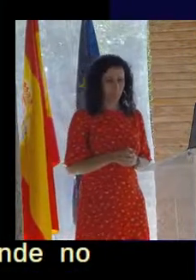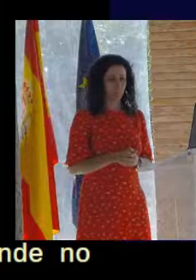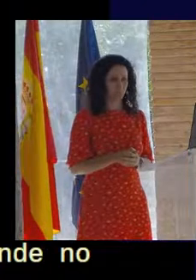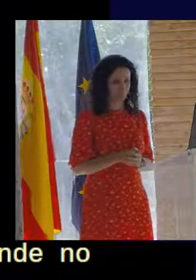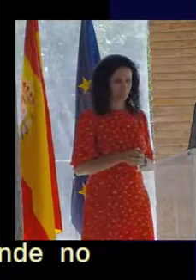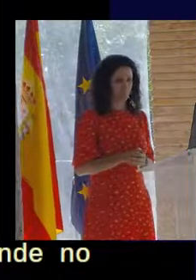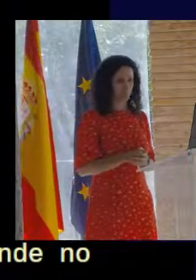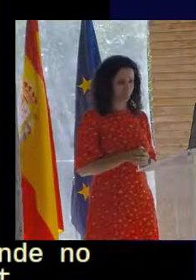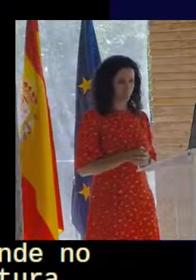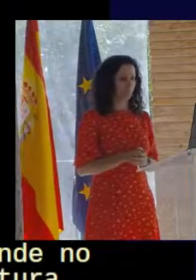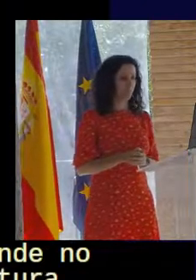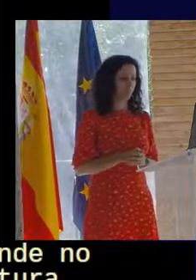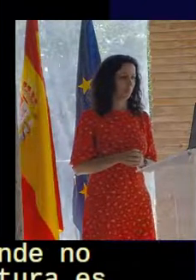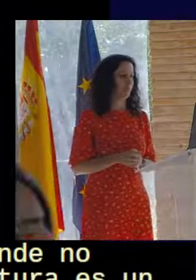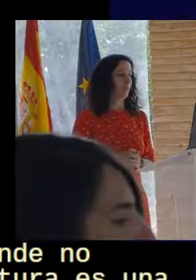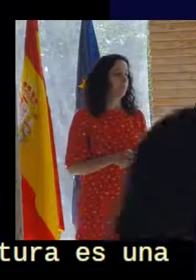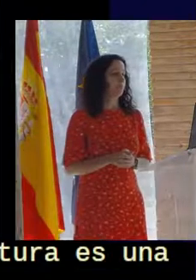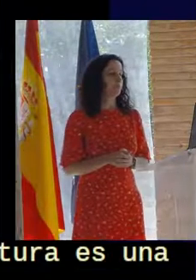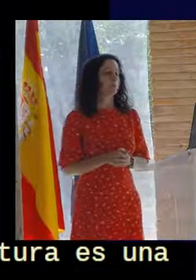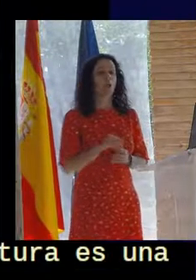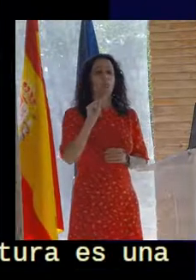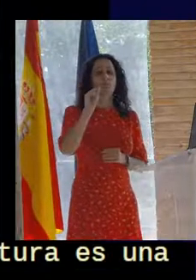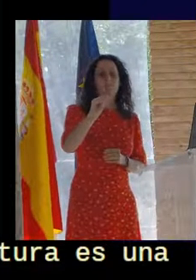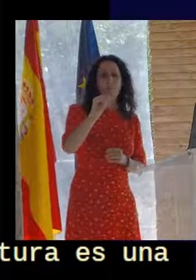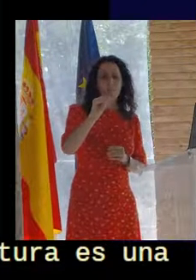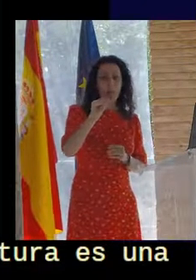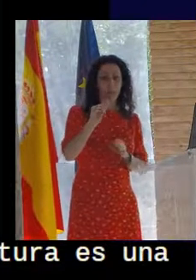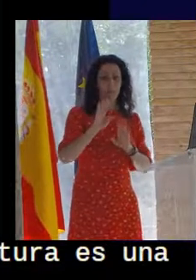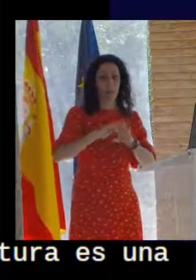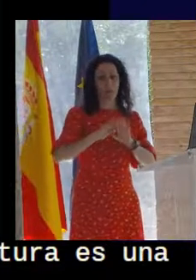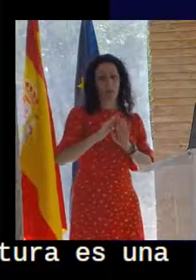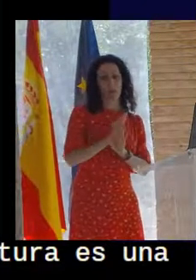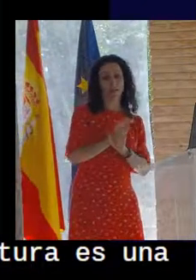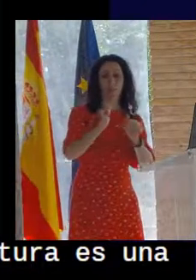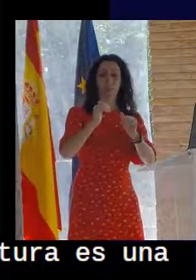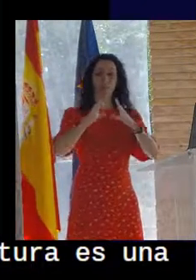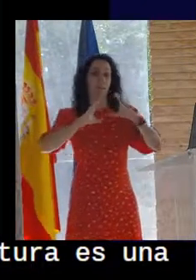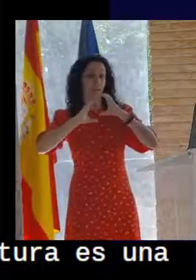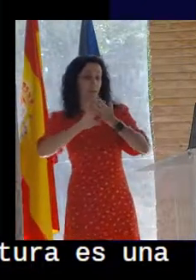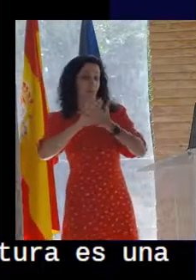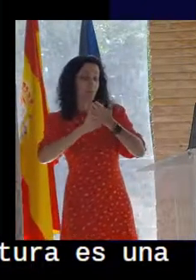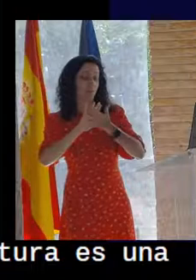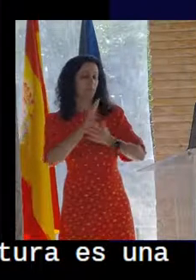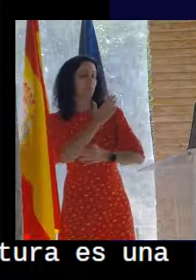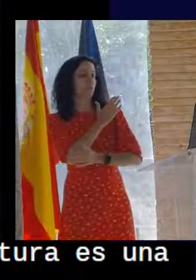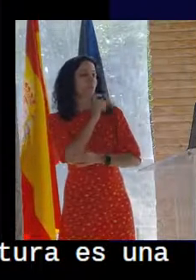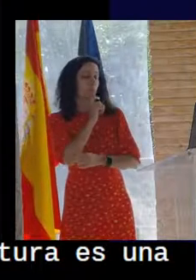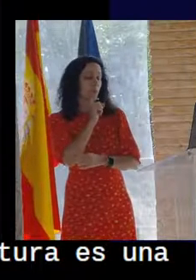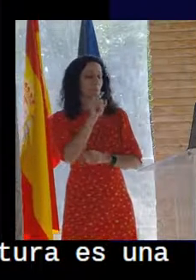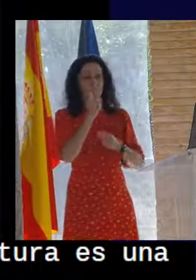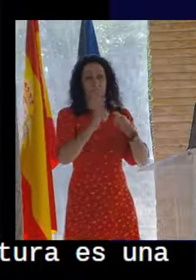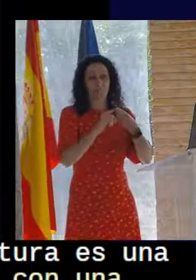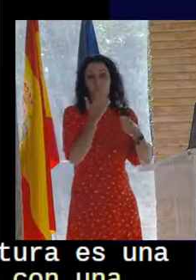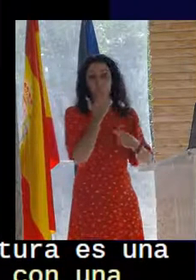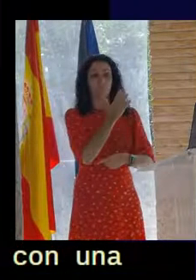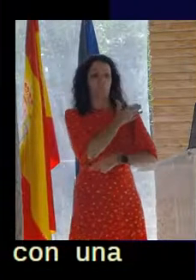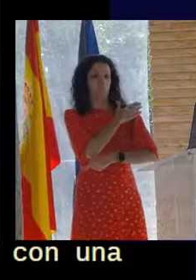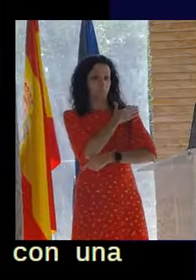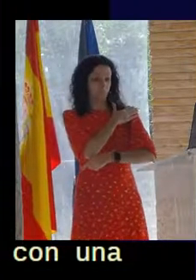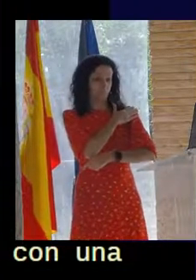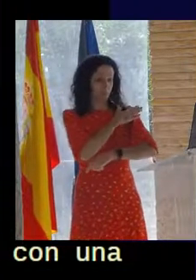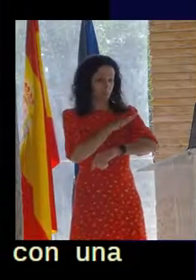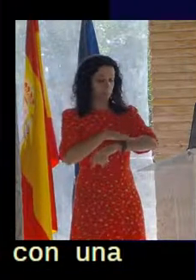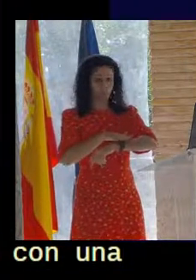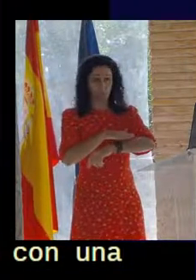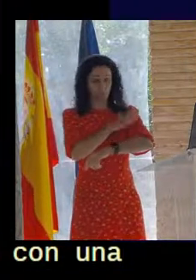comunicarnos la escritura es una de las opciones si yo quiero empezar a comunicarme con una persona sorda Cómo